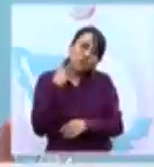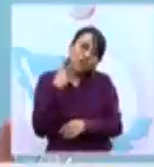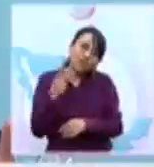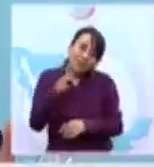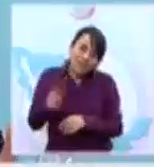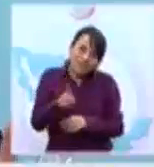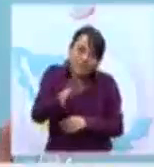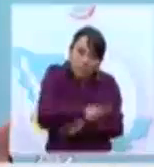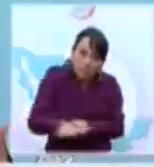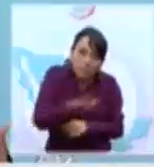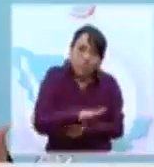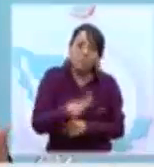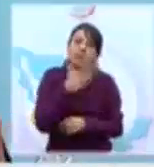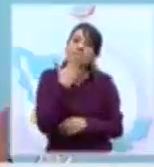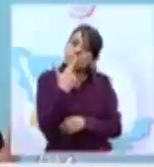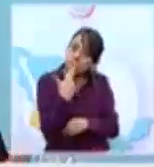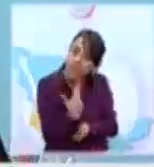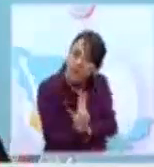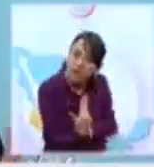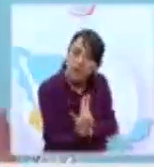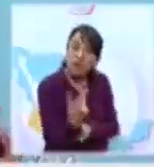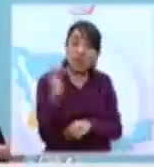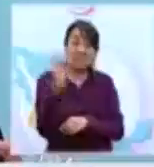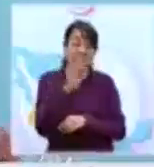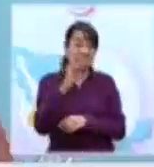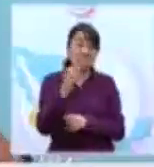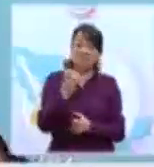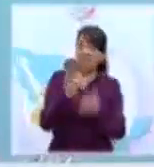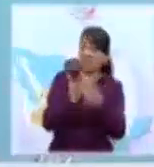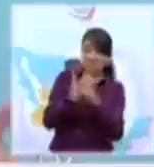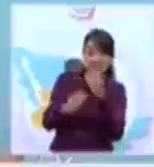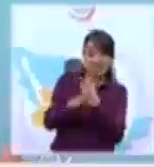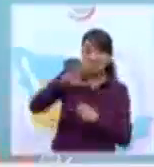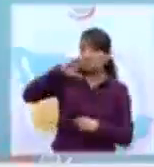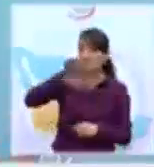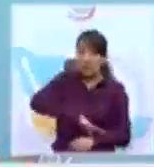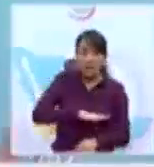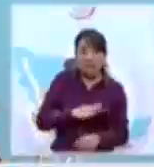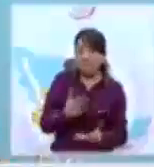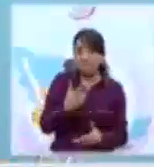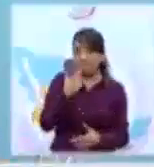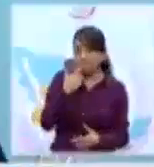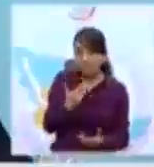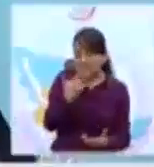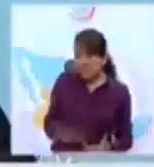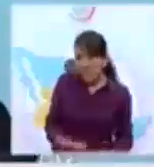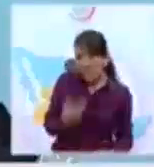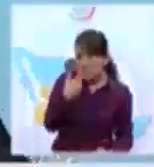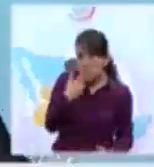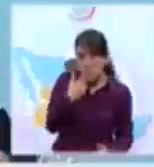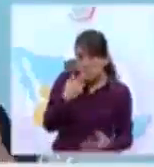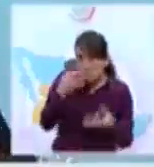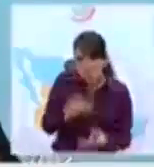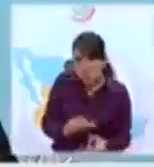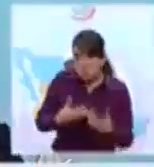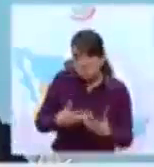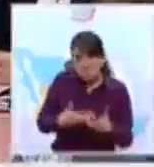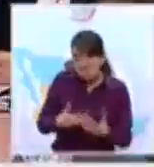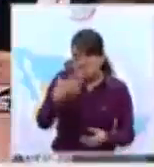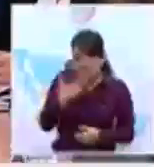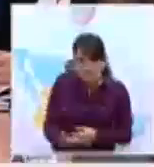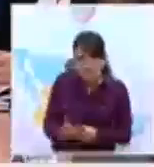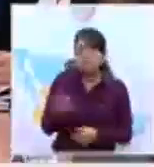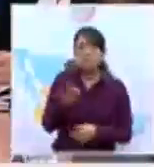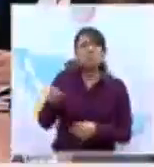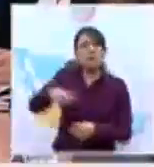y su seguimiento, y que si las cosas no están funcionando en los términos que el propio programa definió, etcétera, que se puedan